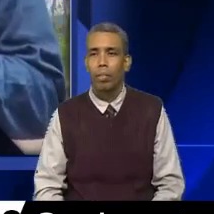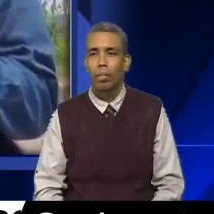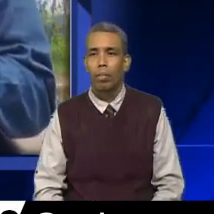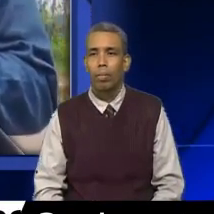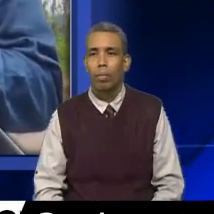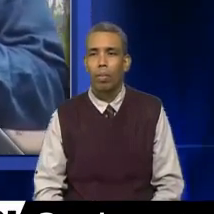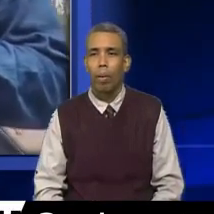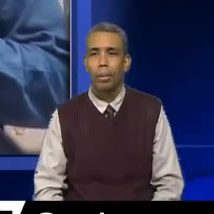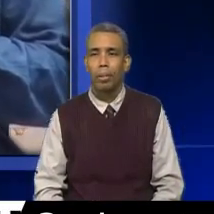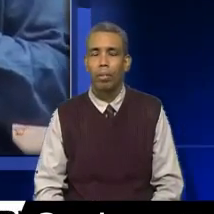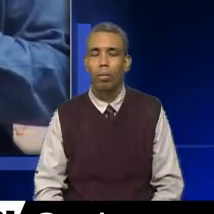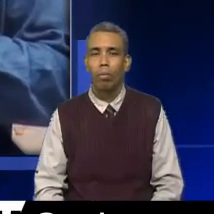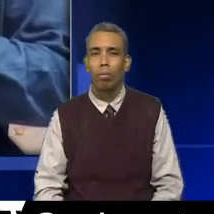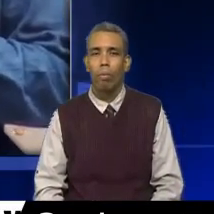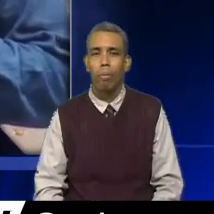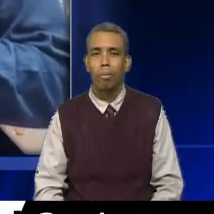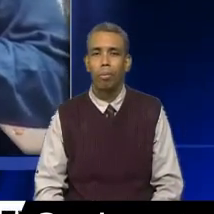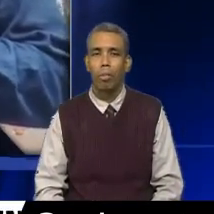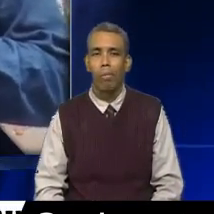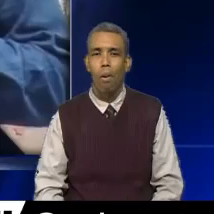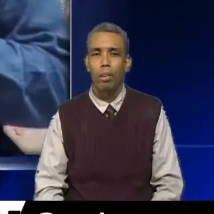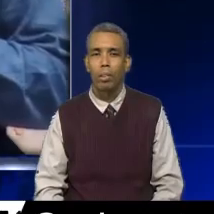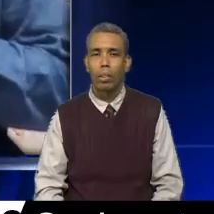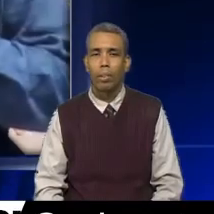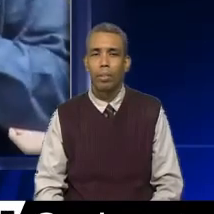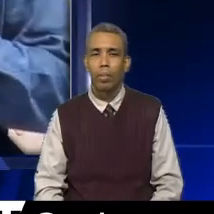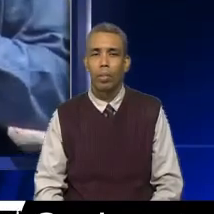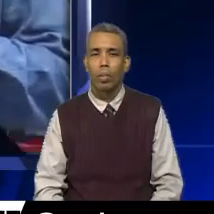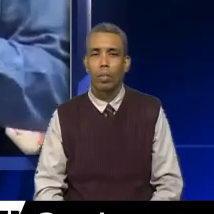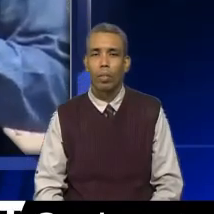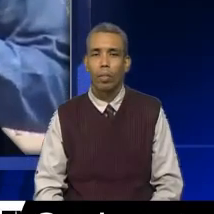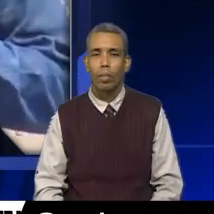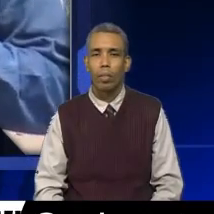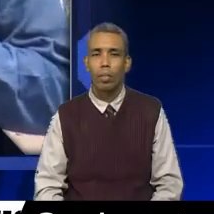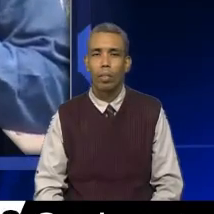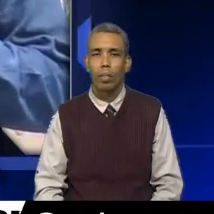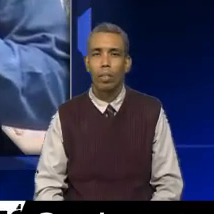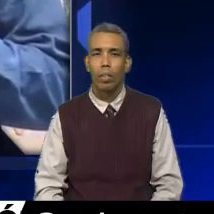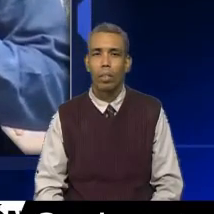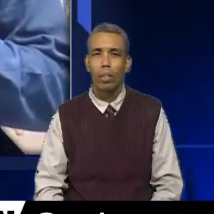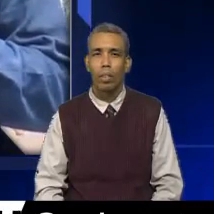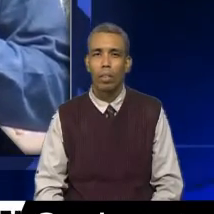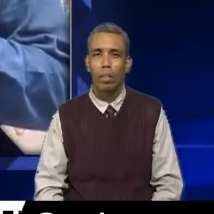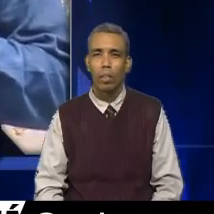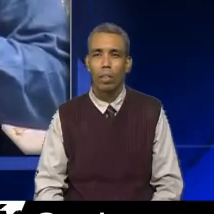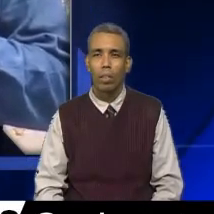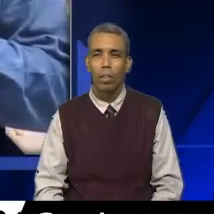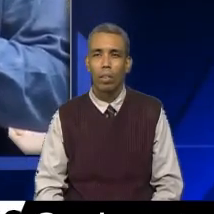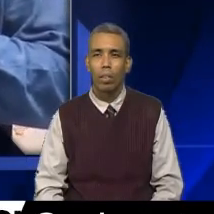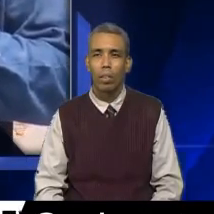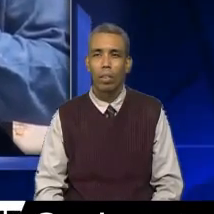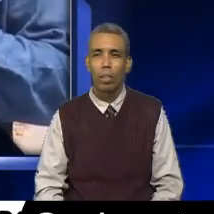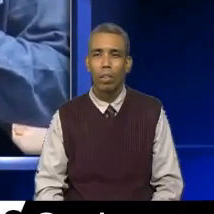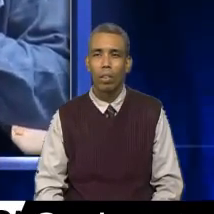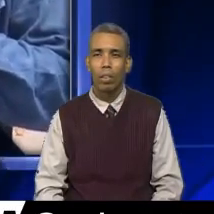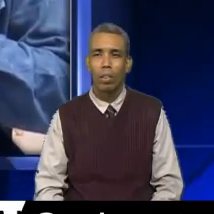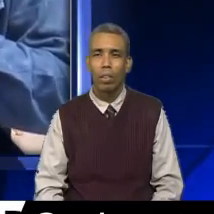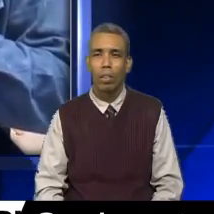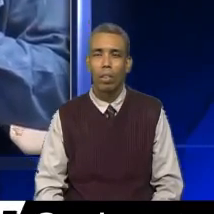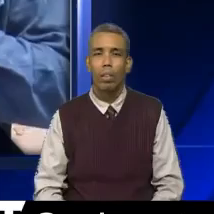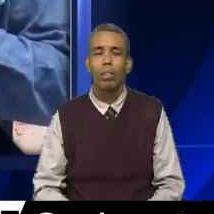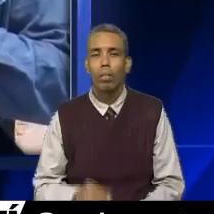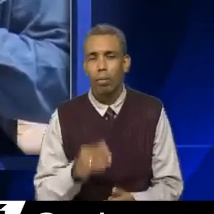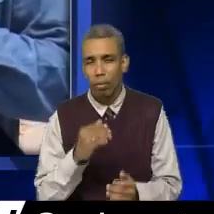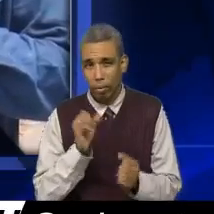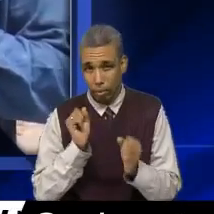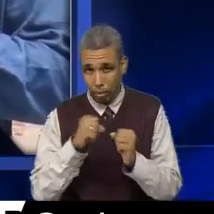tardes. De verdad que vale la pena informarle también a la administración municipal, es el estado de abandono por el cual tenemos nuestro